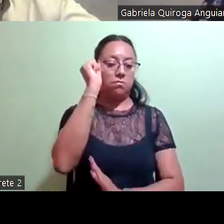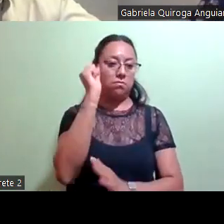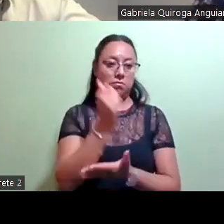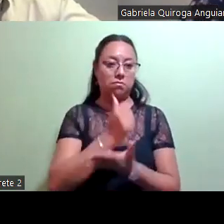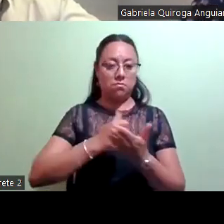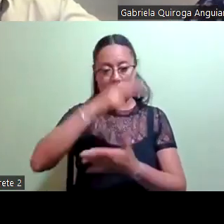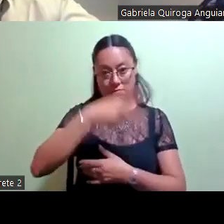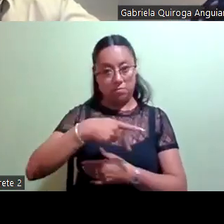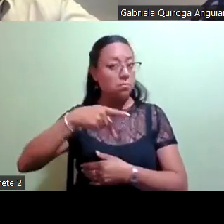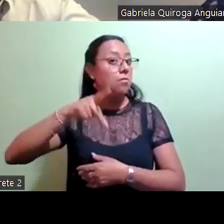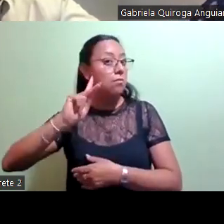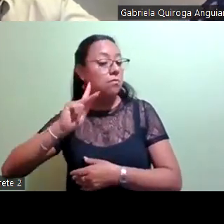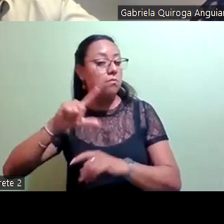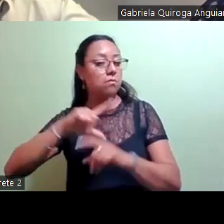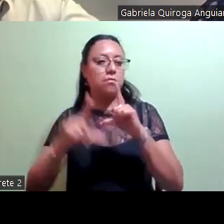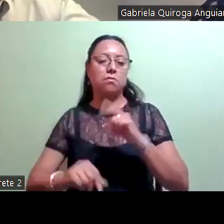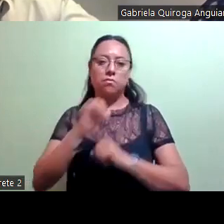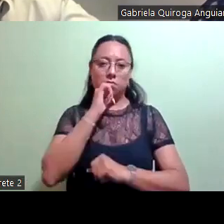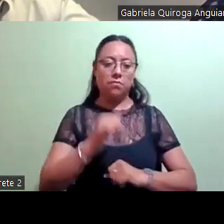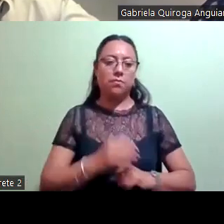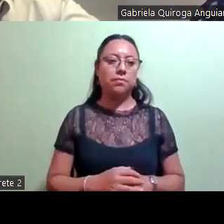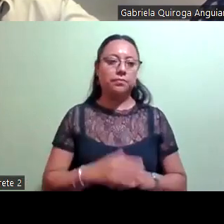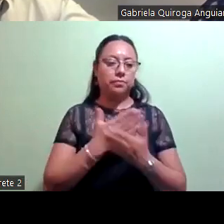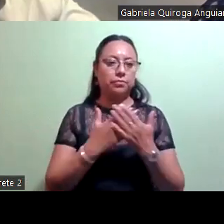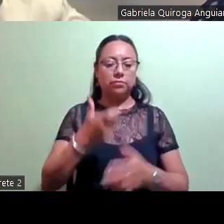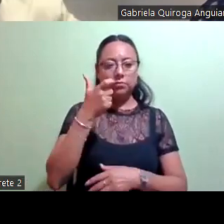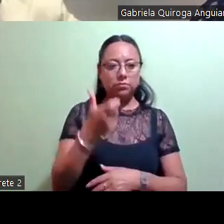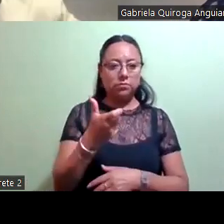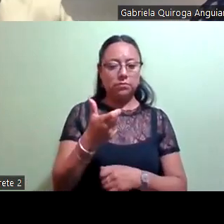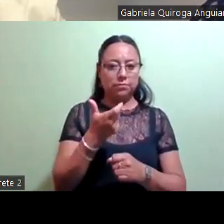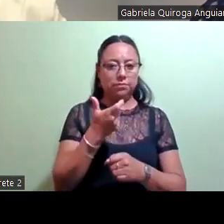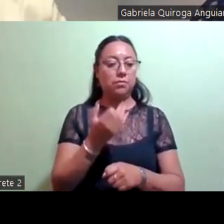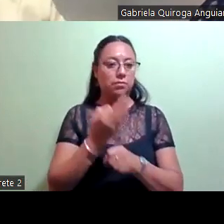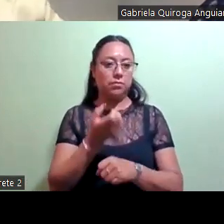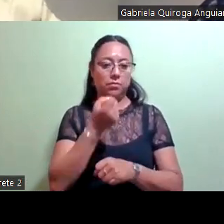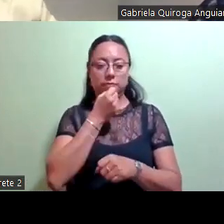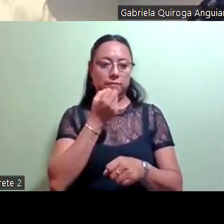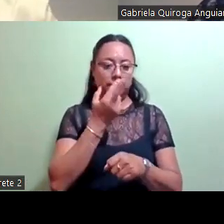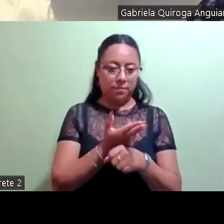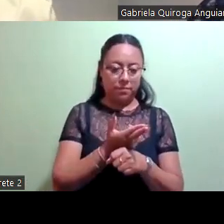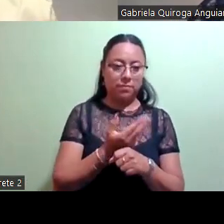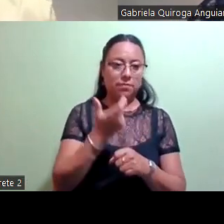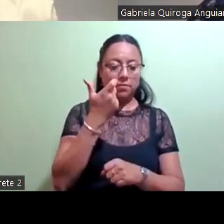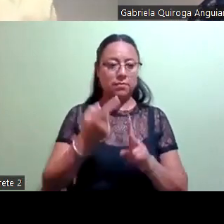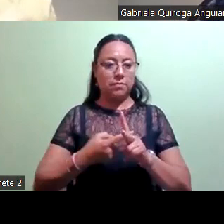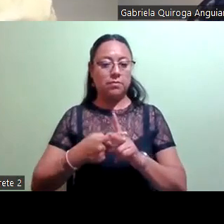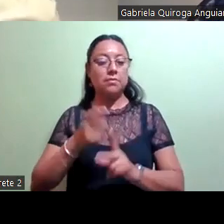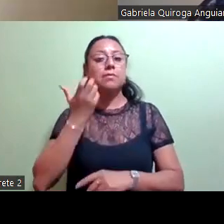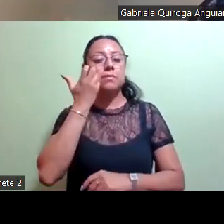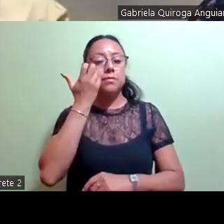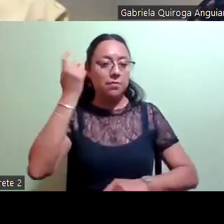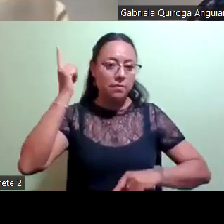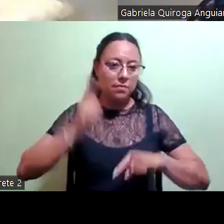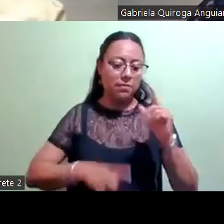nacional, a suficiencia presupuestal. Y eso es lo que está haciendo ahorita la Secretaría de Finanzas. Pretende arrebatarle a